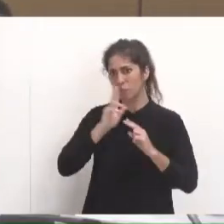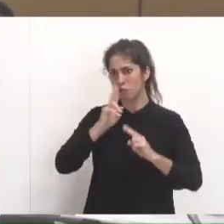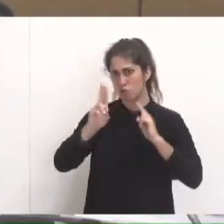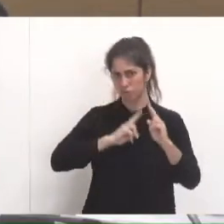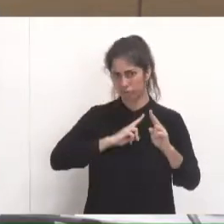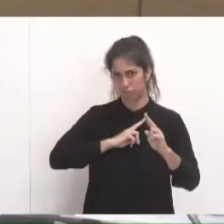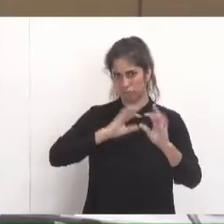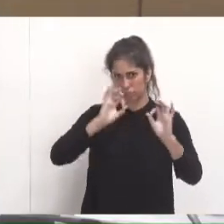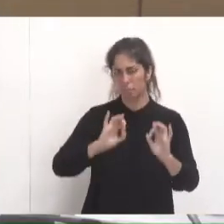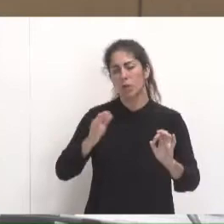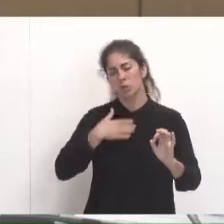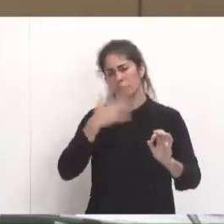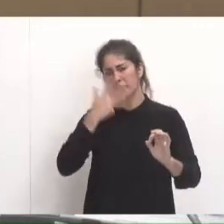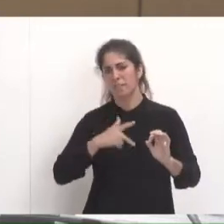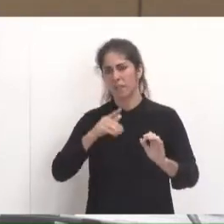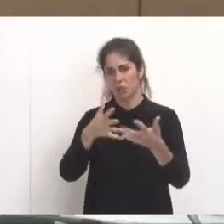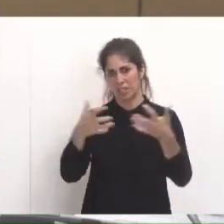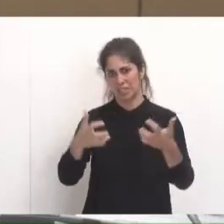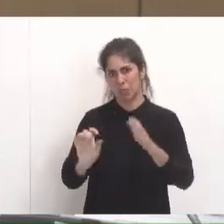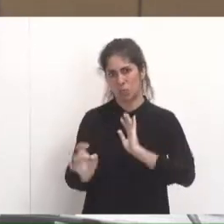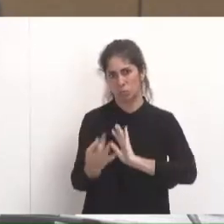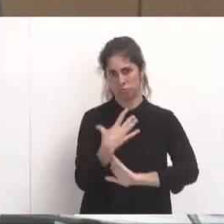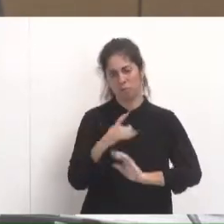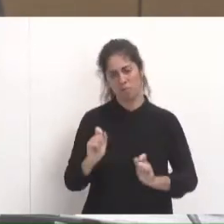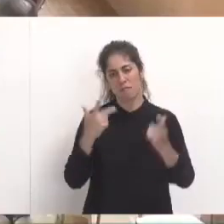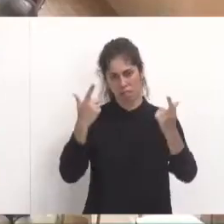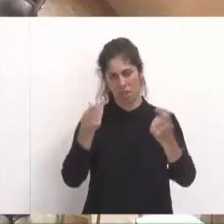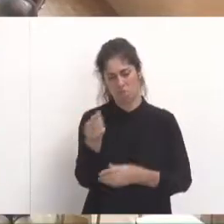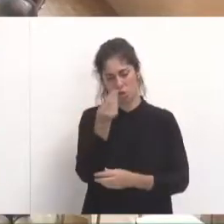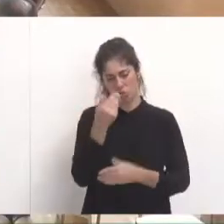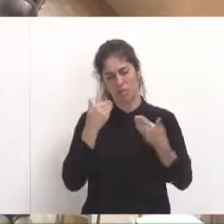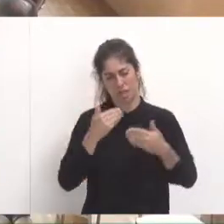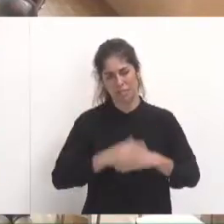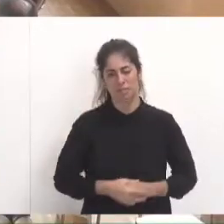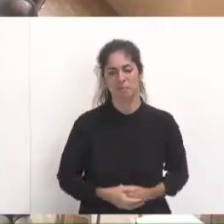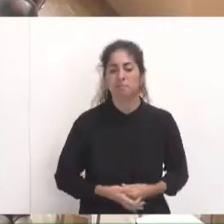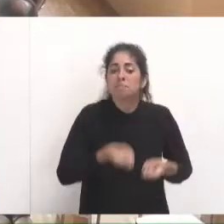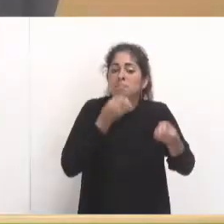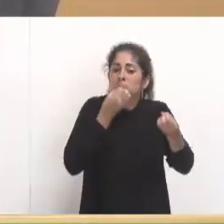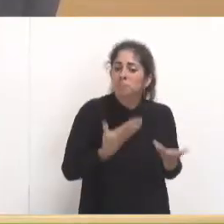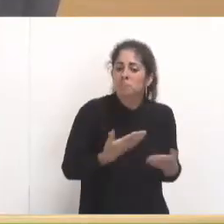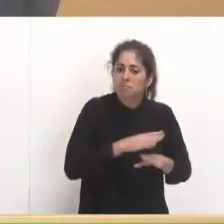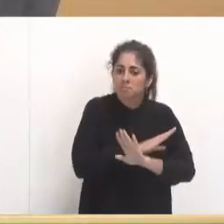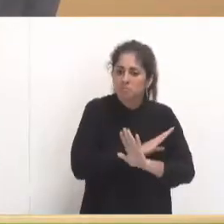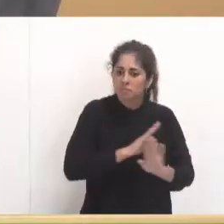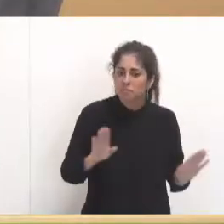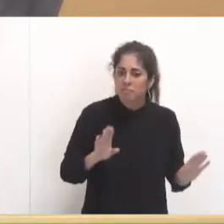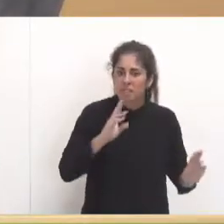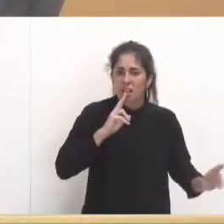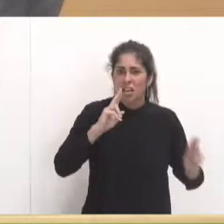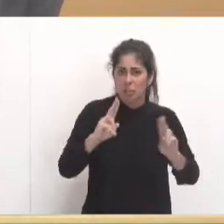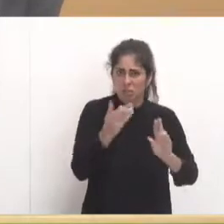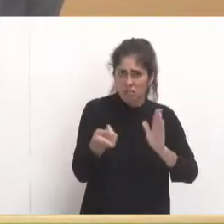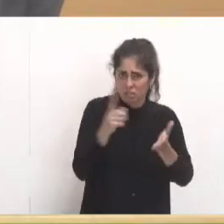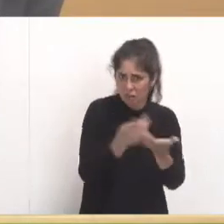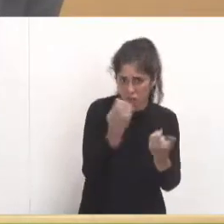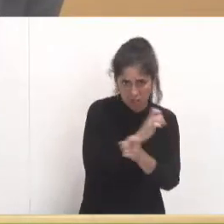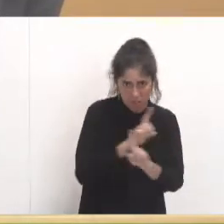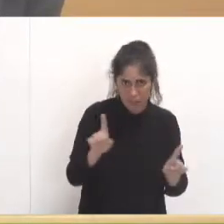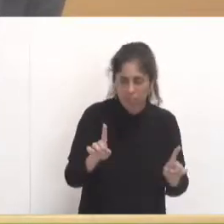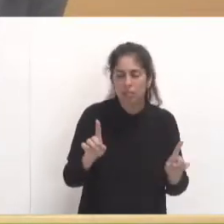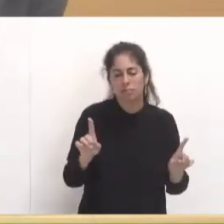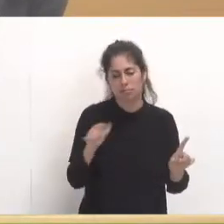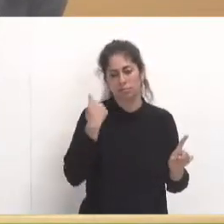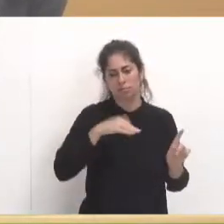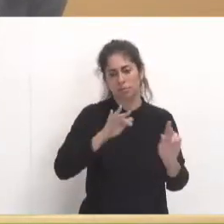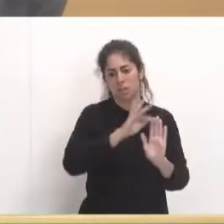pueden trasladar por escrito, mucho mejor. Gracias. Muy bien. No hay finalización de la respuesta. Pasamos